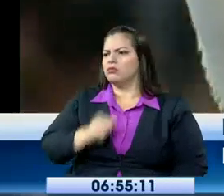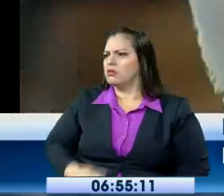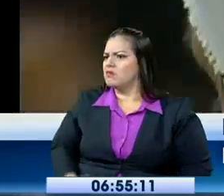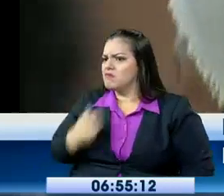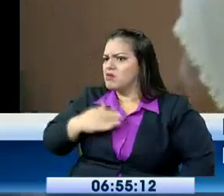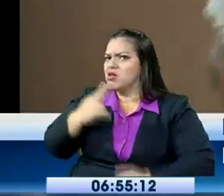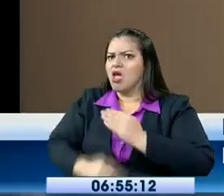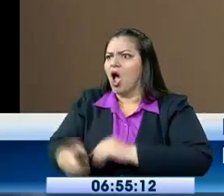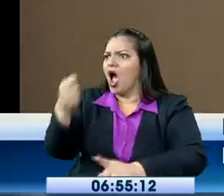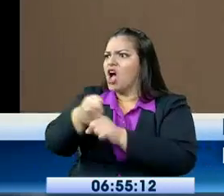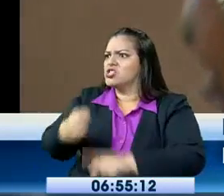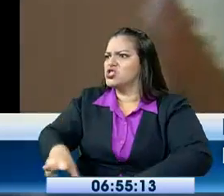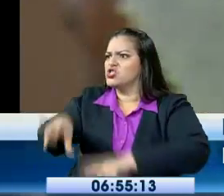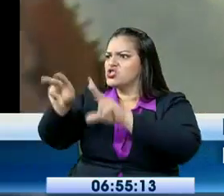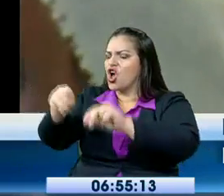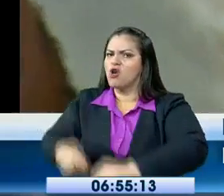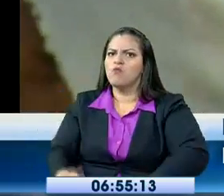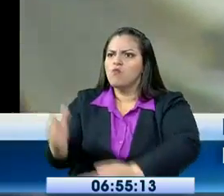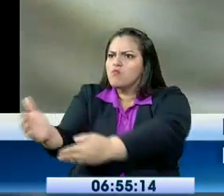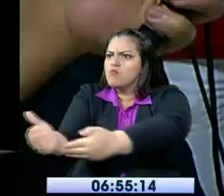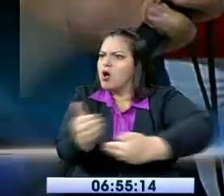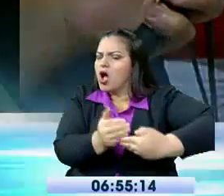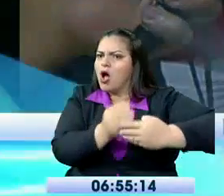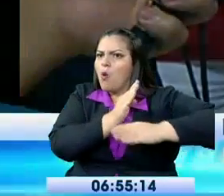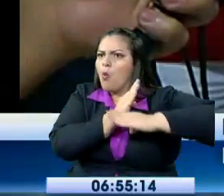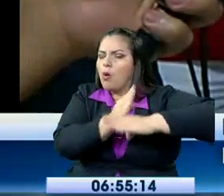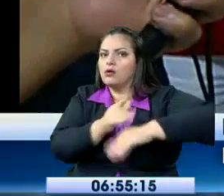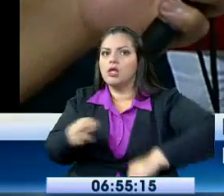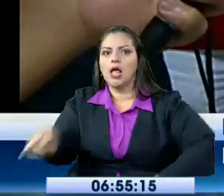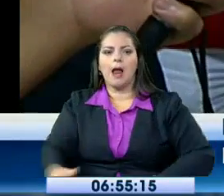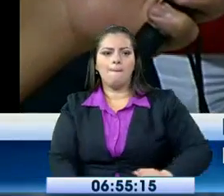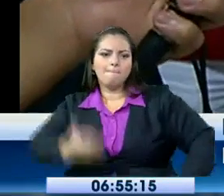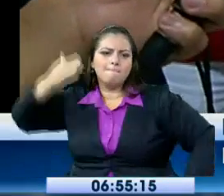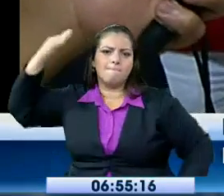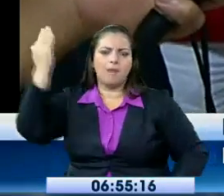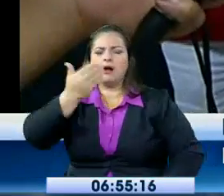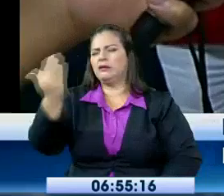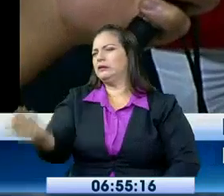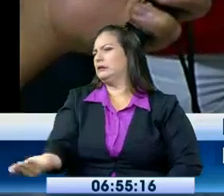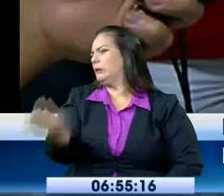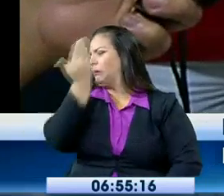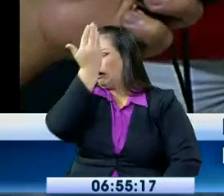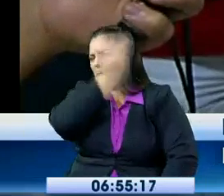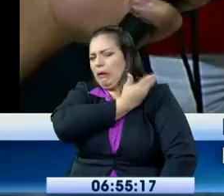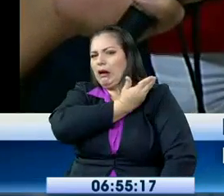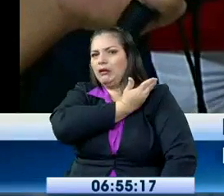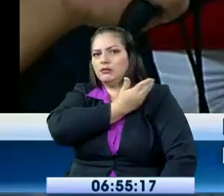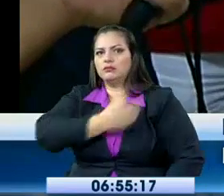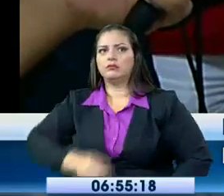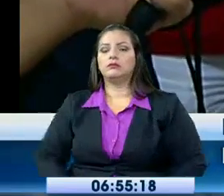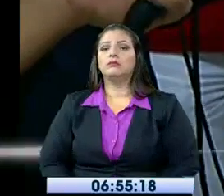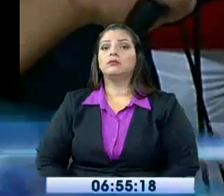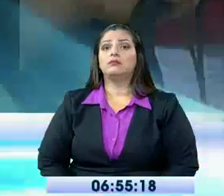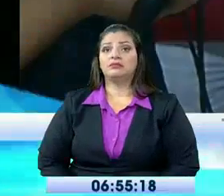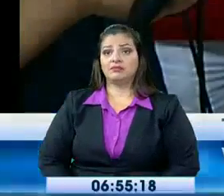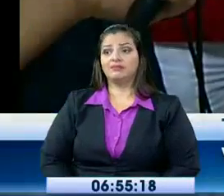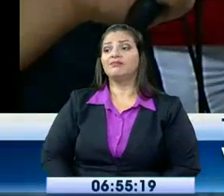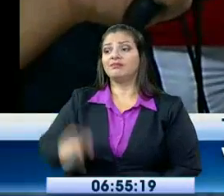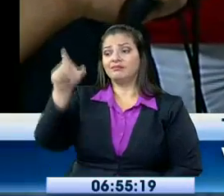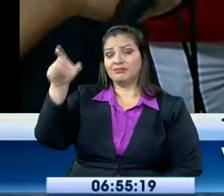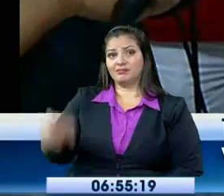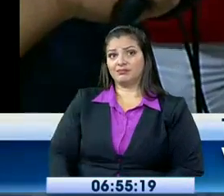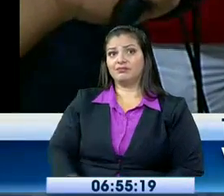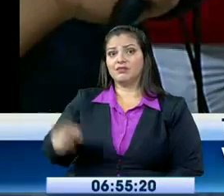en Mapasingue Este, en Guayaquil. La persona que le pegó a mi hijo me empujó y el hijo a lo que